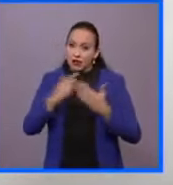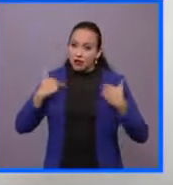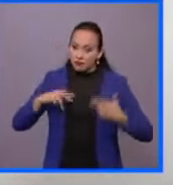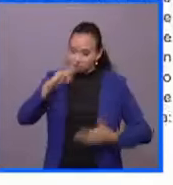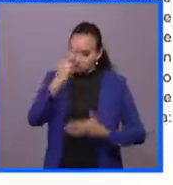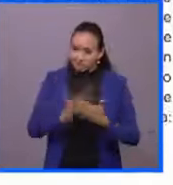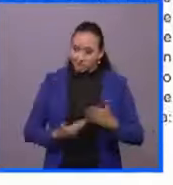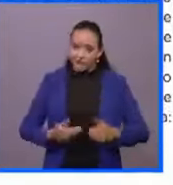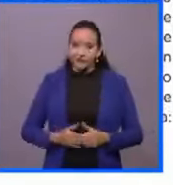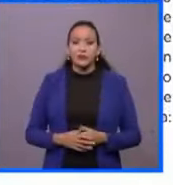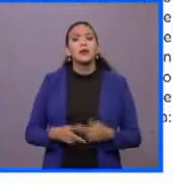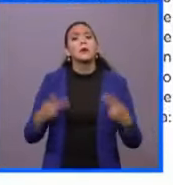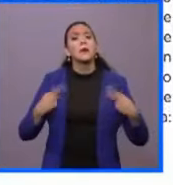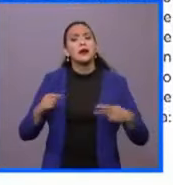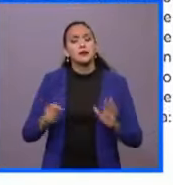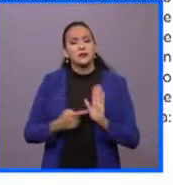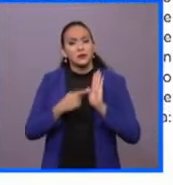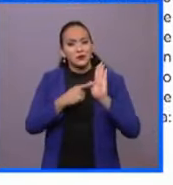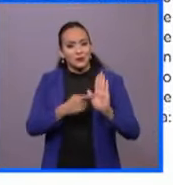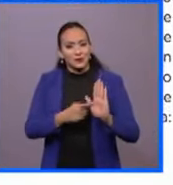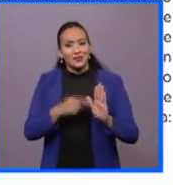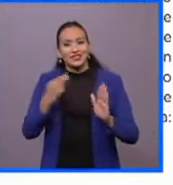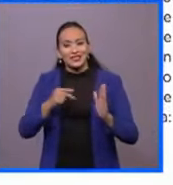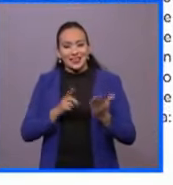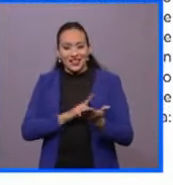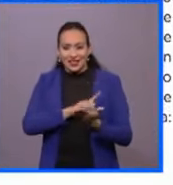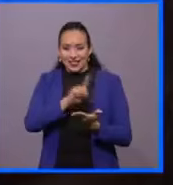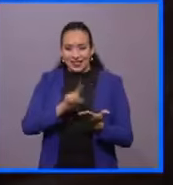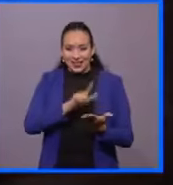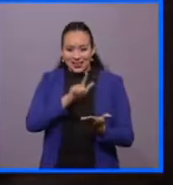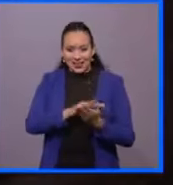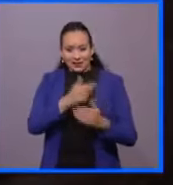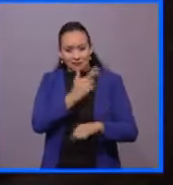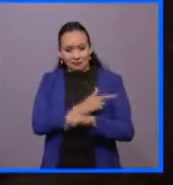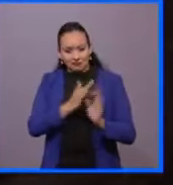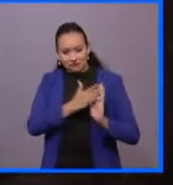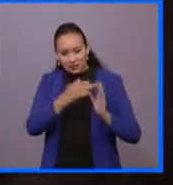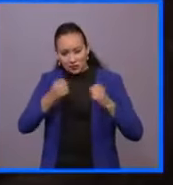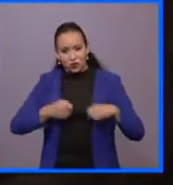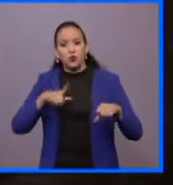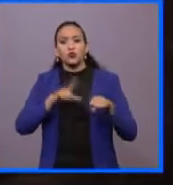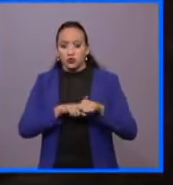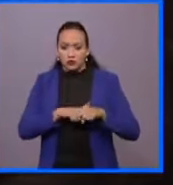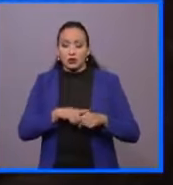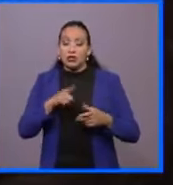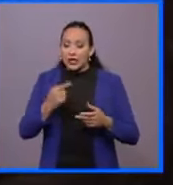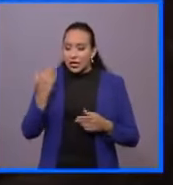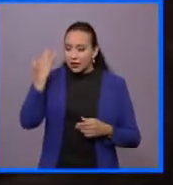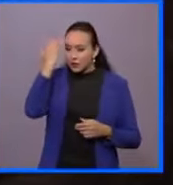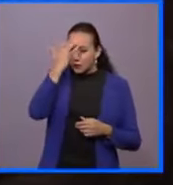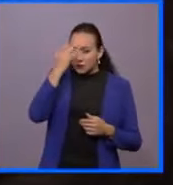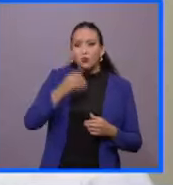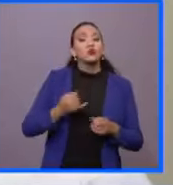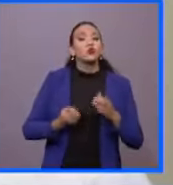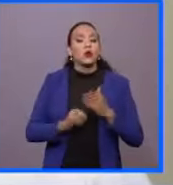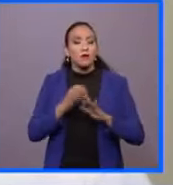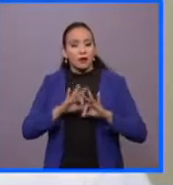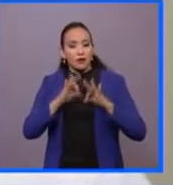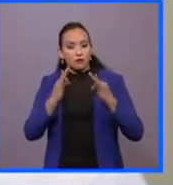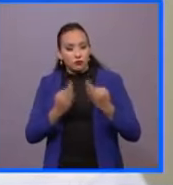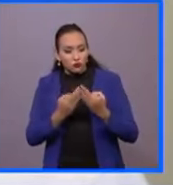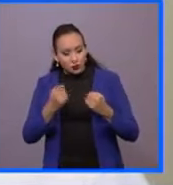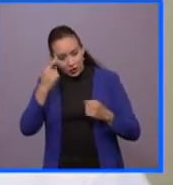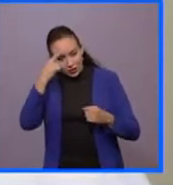humanos. Especialistas presentaron la obra Derecho Procesal de la Seguridad Social, que ofrece un análisis actualizado,